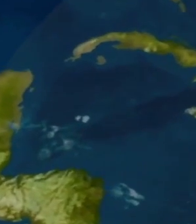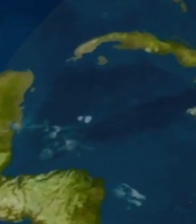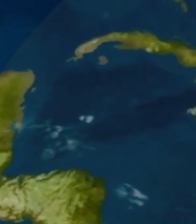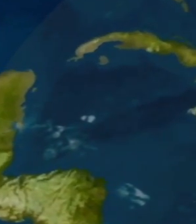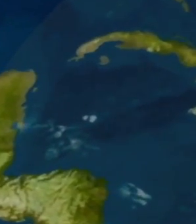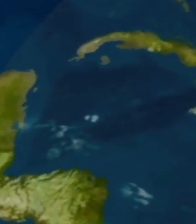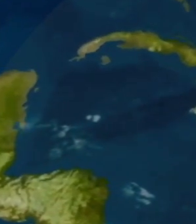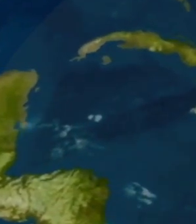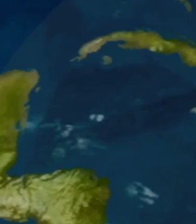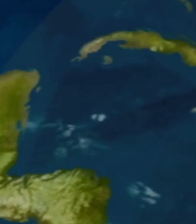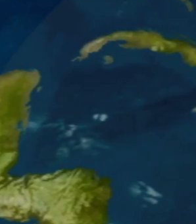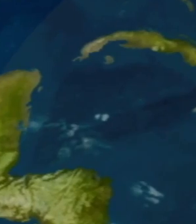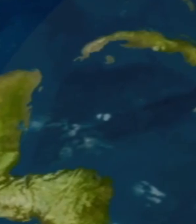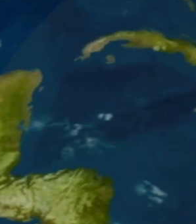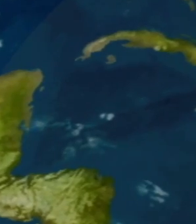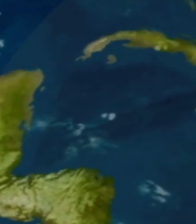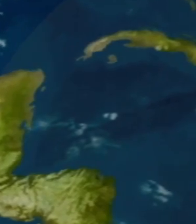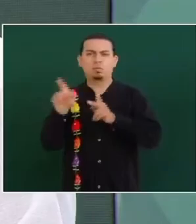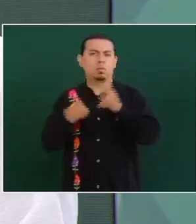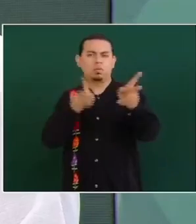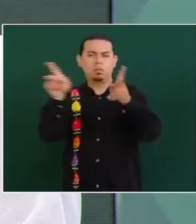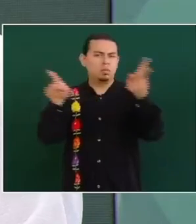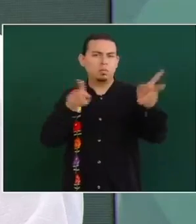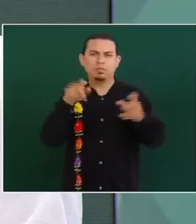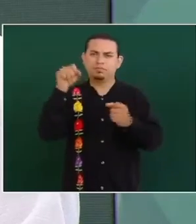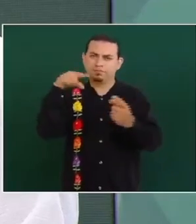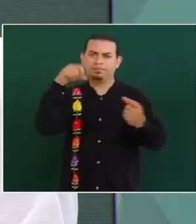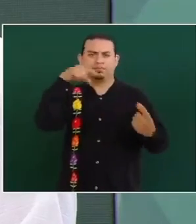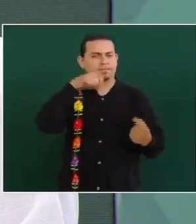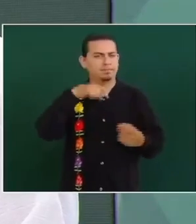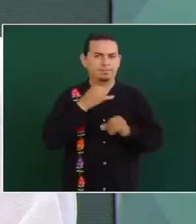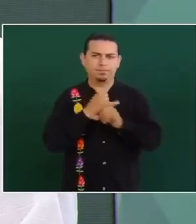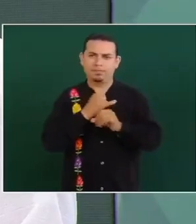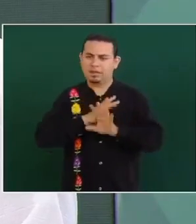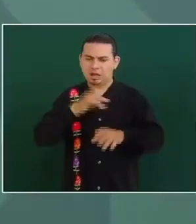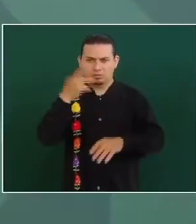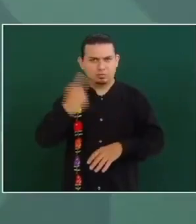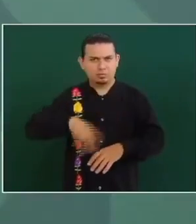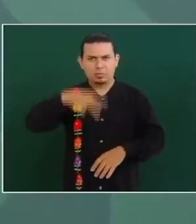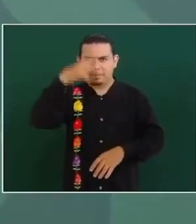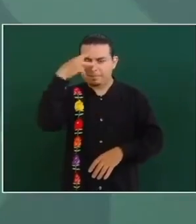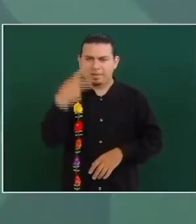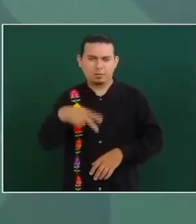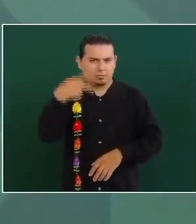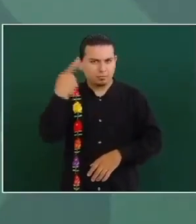que haya internet en todos los pueblos ya es de la nación.